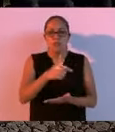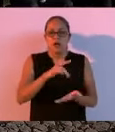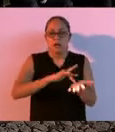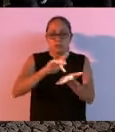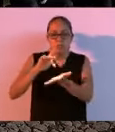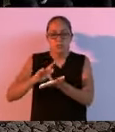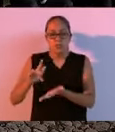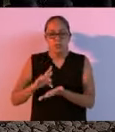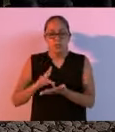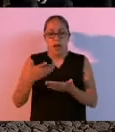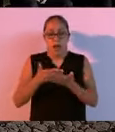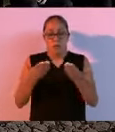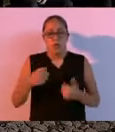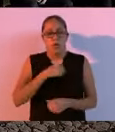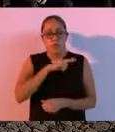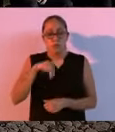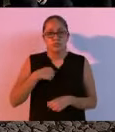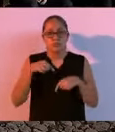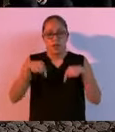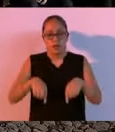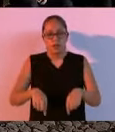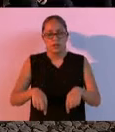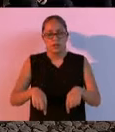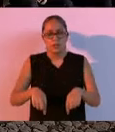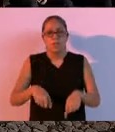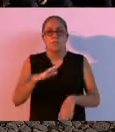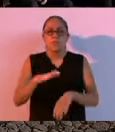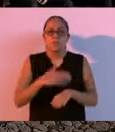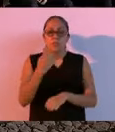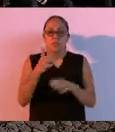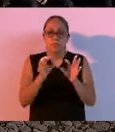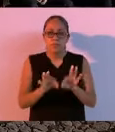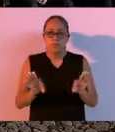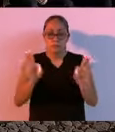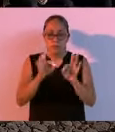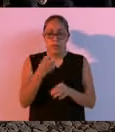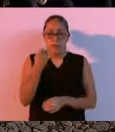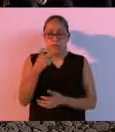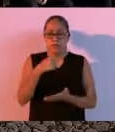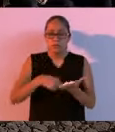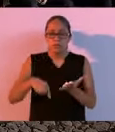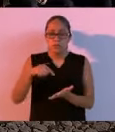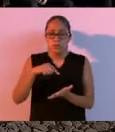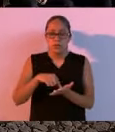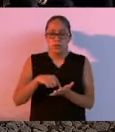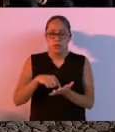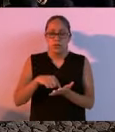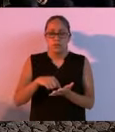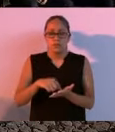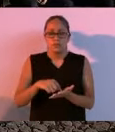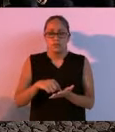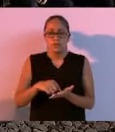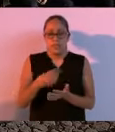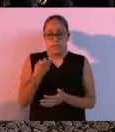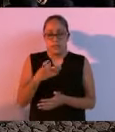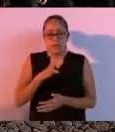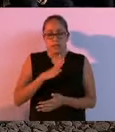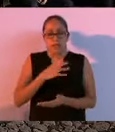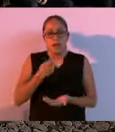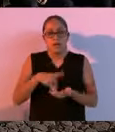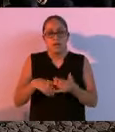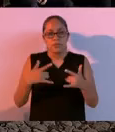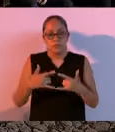ahora estamos aquí, porque es importante tomar en consideración que estos sitios históricos,